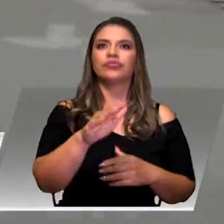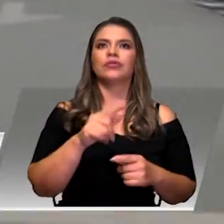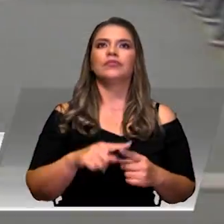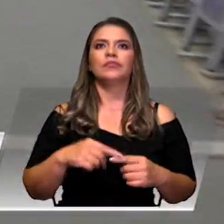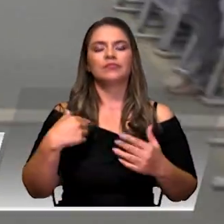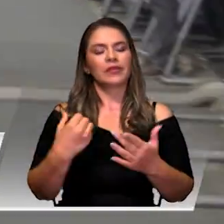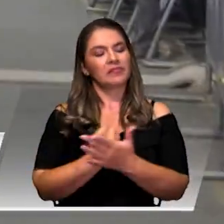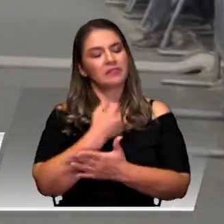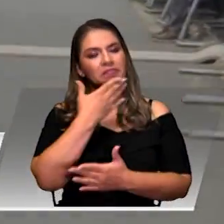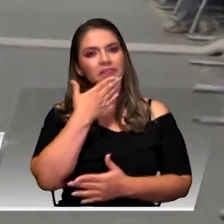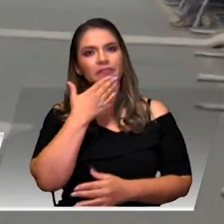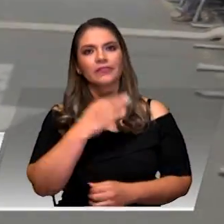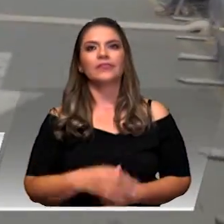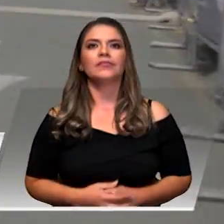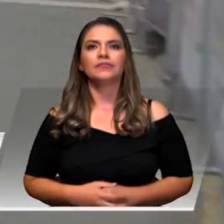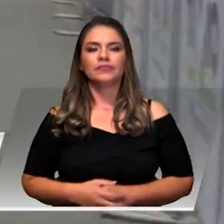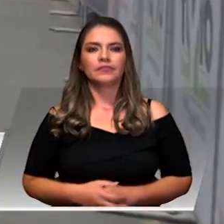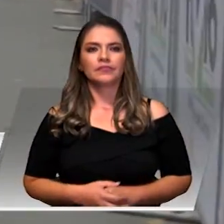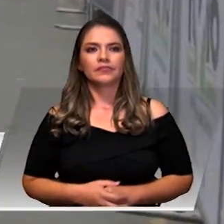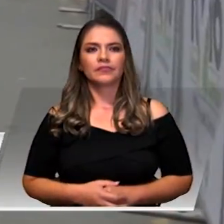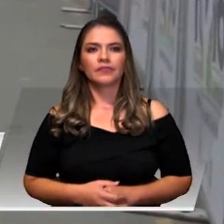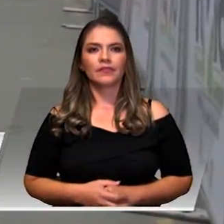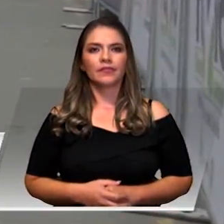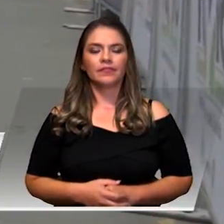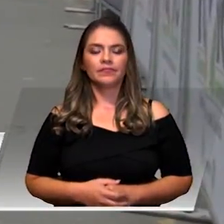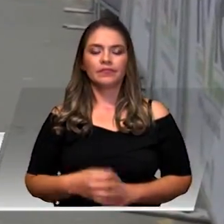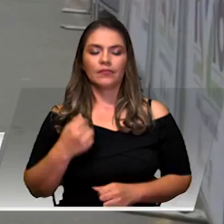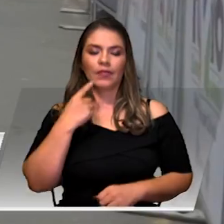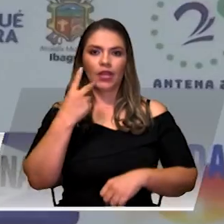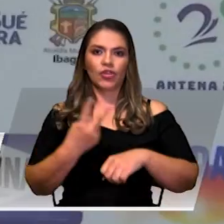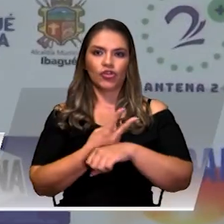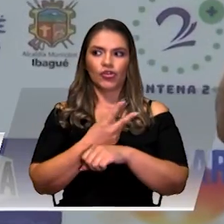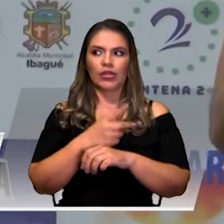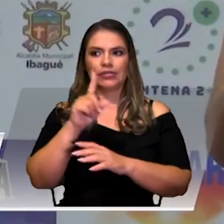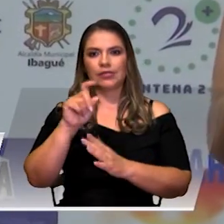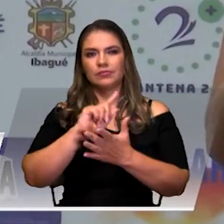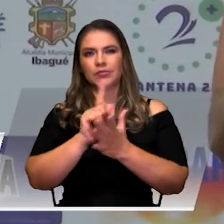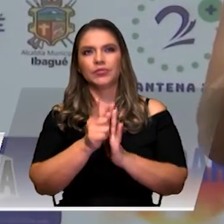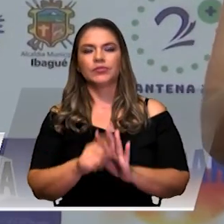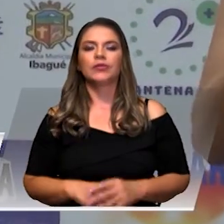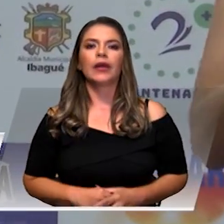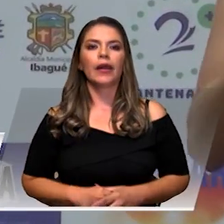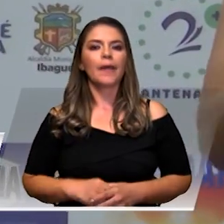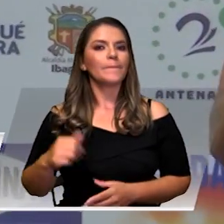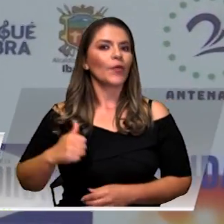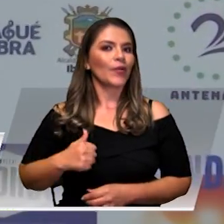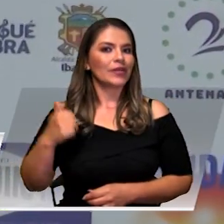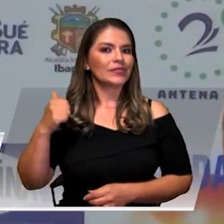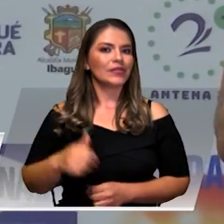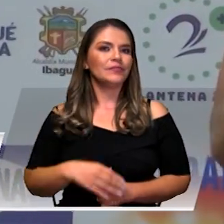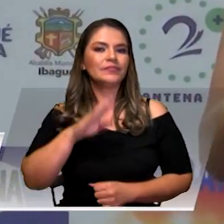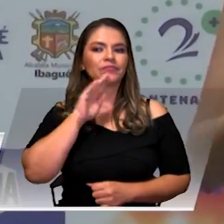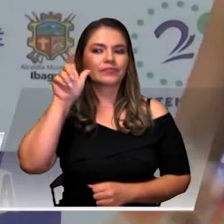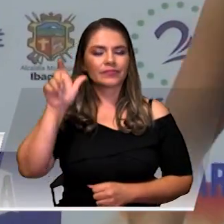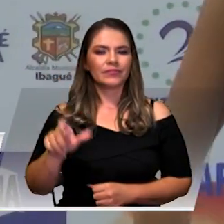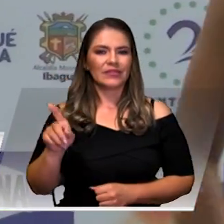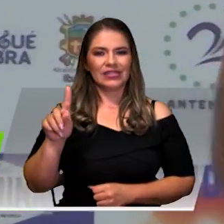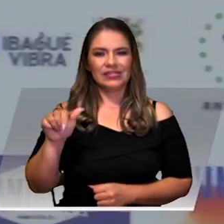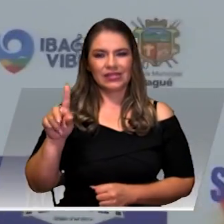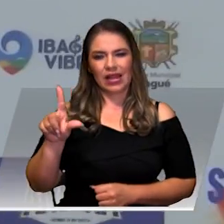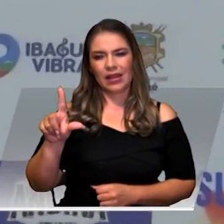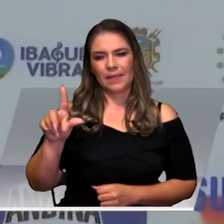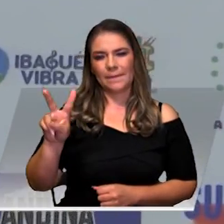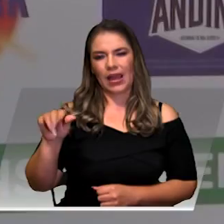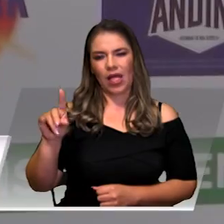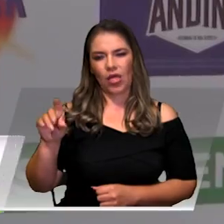Chalaput, y en el cierre tuvo más restos. Festejó luego de 2 horas 6 minutos. Hay que aprovechar el ataque de Salvador Moreno al final para... Él iba en busca